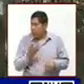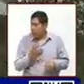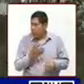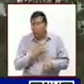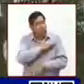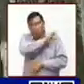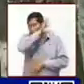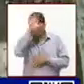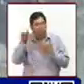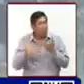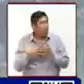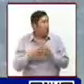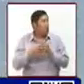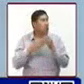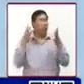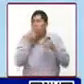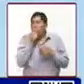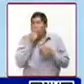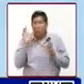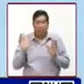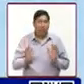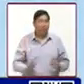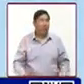de todos los lugares, era muy clandestino.